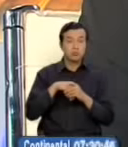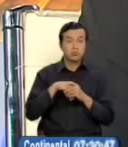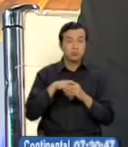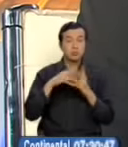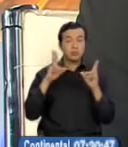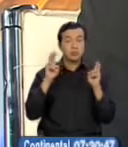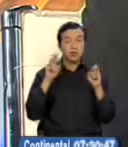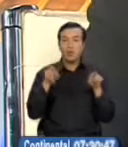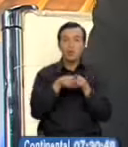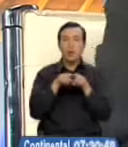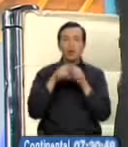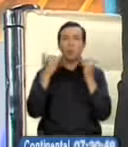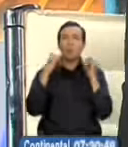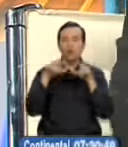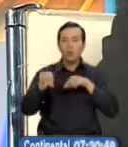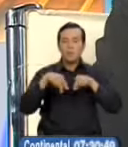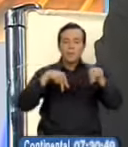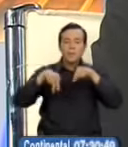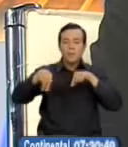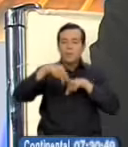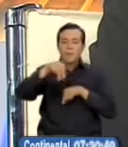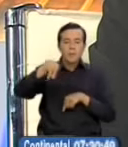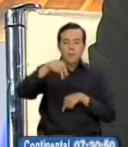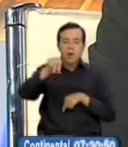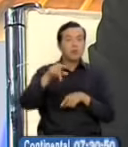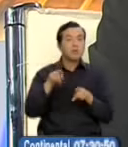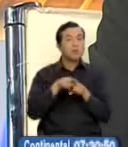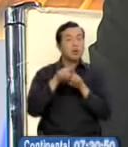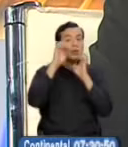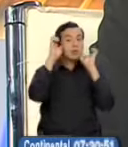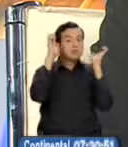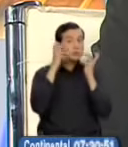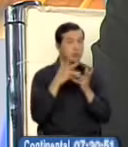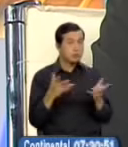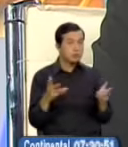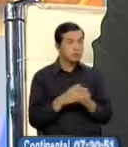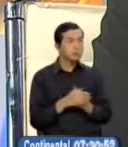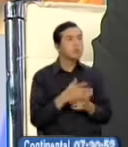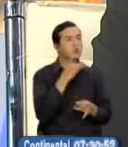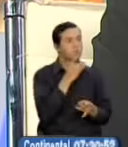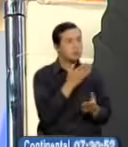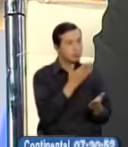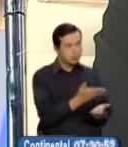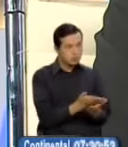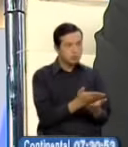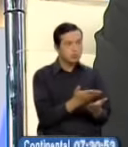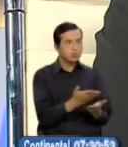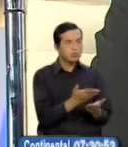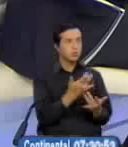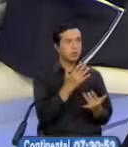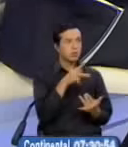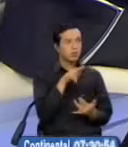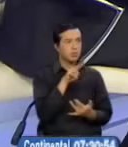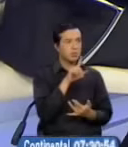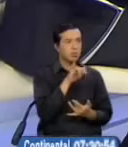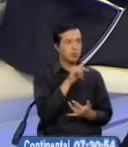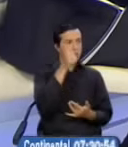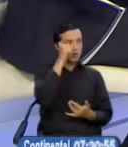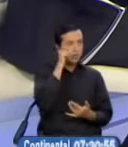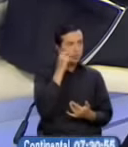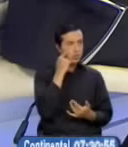ajedrez. ¿Y cómo responde ante esta estrategia de la derecha? Jorge, qué gusto tenerte. Tú la estás esperando a Paulina desde el día de ayer,